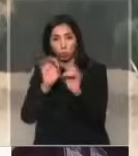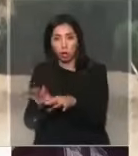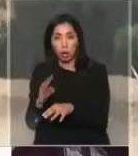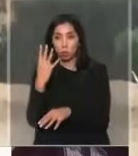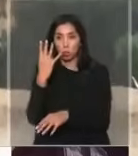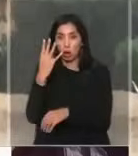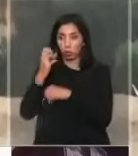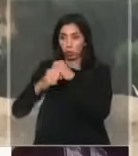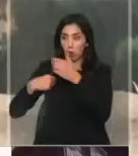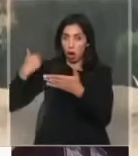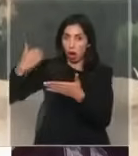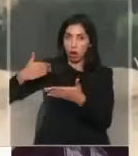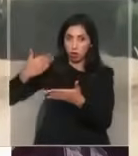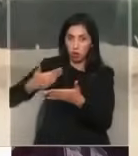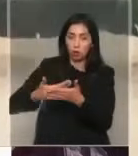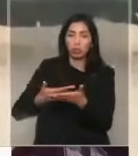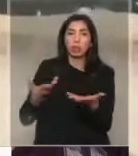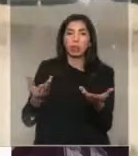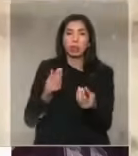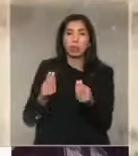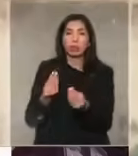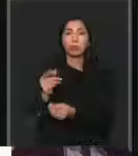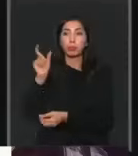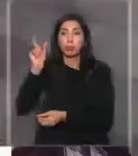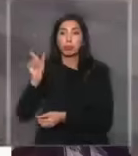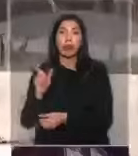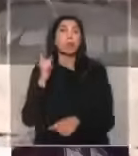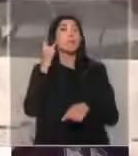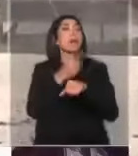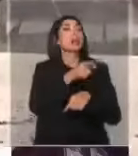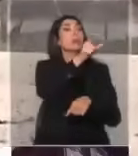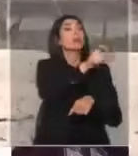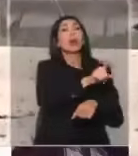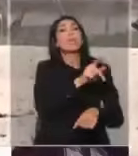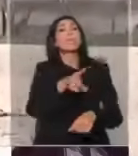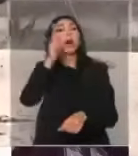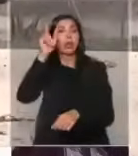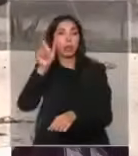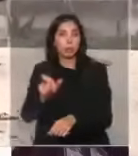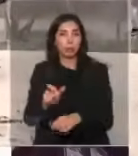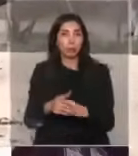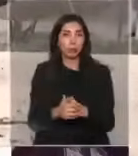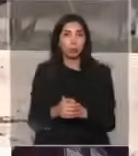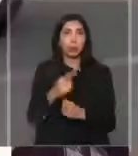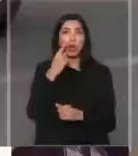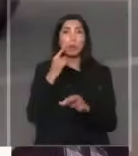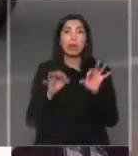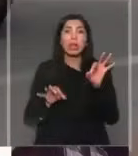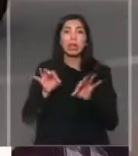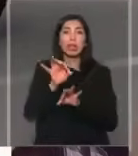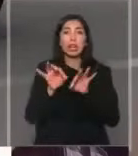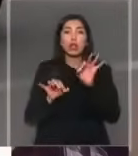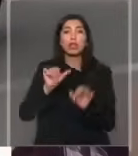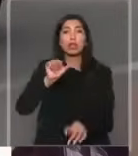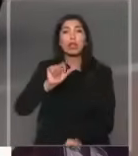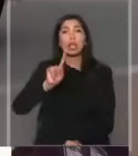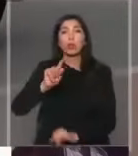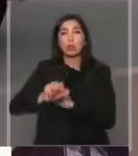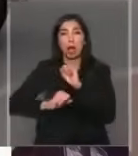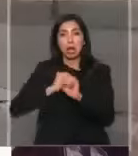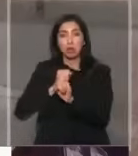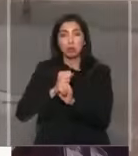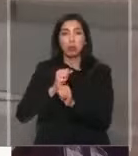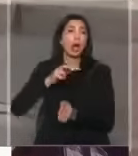4 años un crimen por encargo que conmocionó al país. Dueño de casa, ingeniero de 61 años, se paseaba mientras conversaba